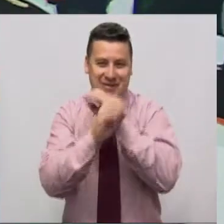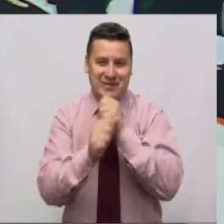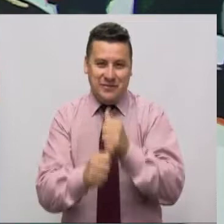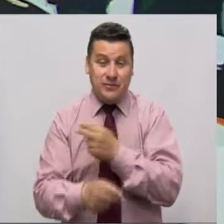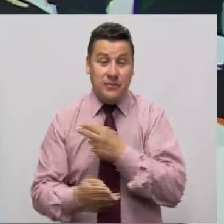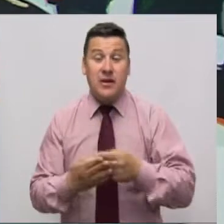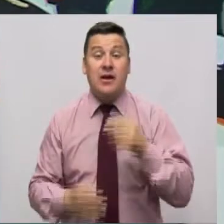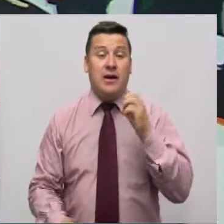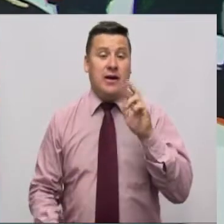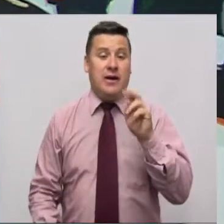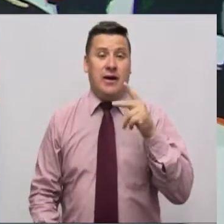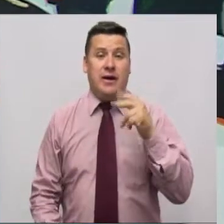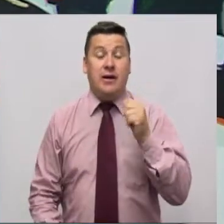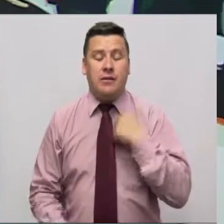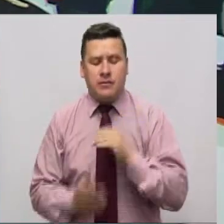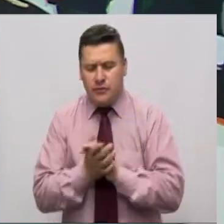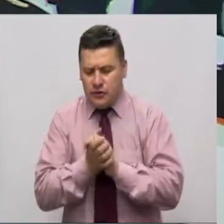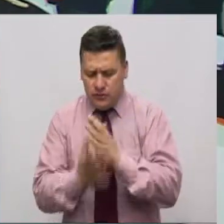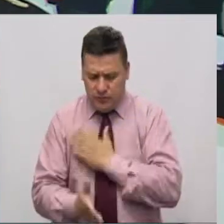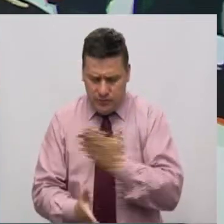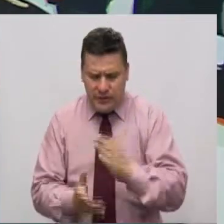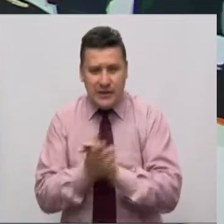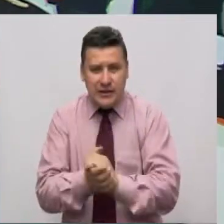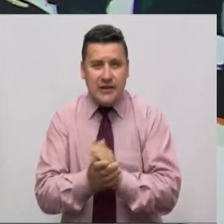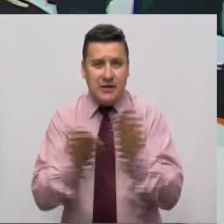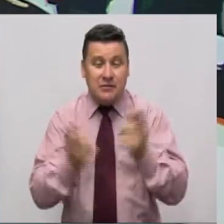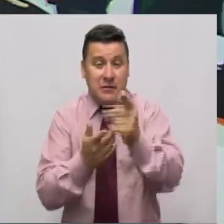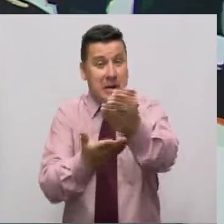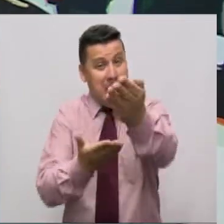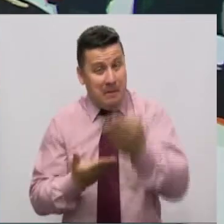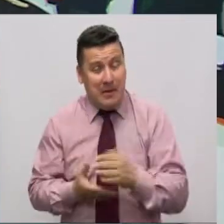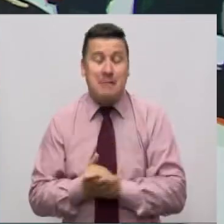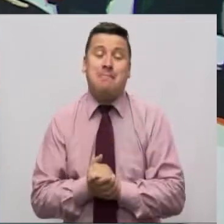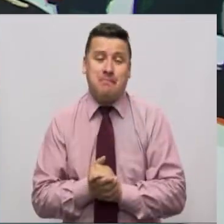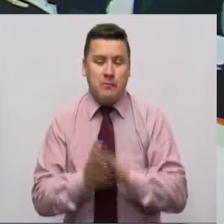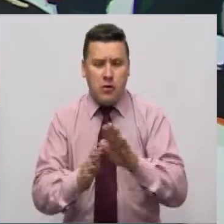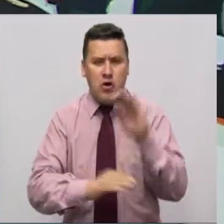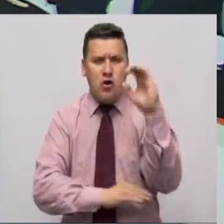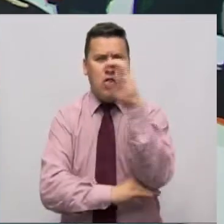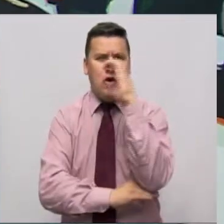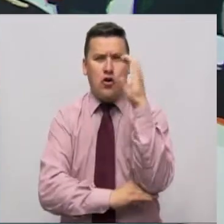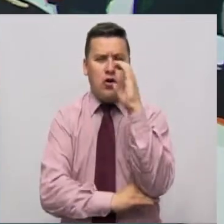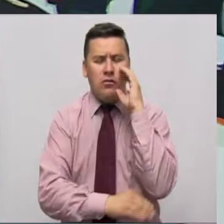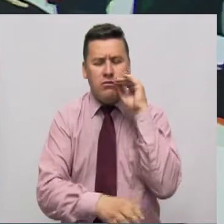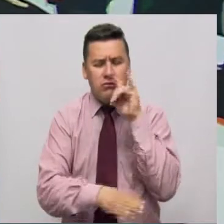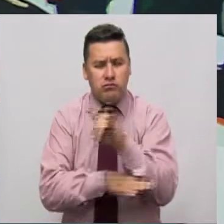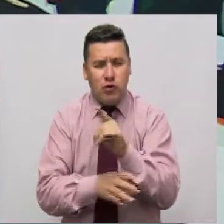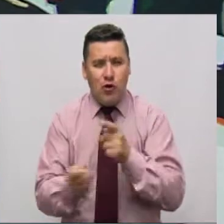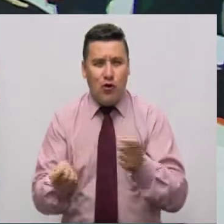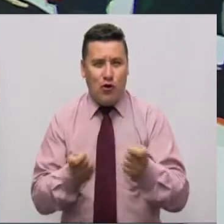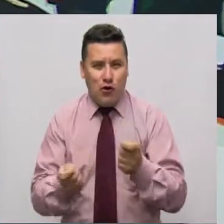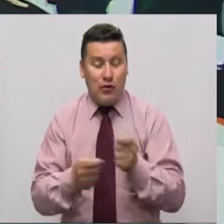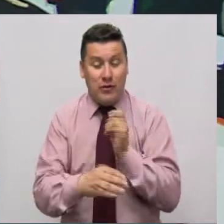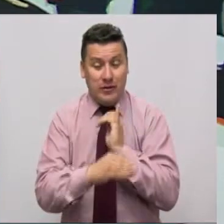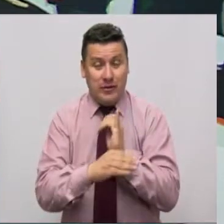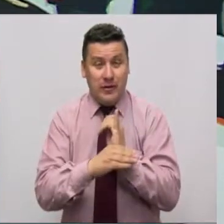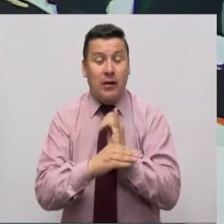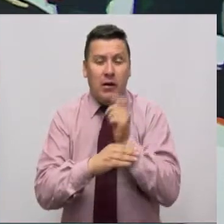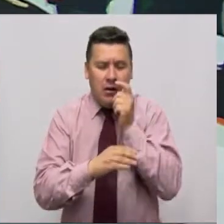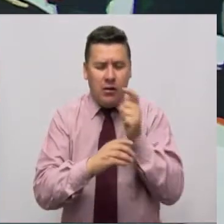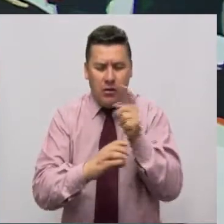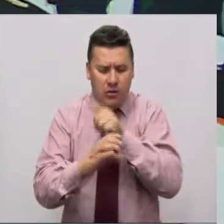Hola, ¿qué tal? Muy buenas noches. Soy Erika Fontalvo. Es un gusto saludarlos y volver a darles la bienvenida a Colombia Tiene Control, el